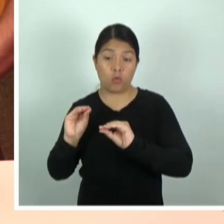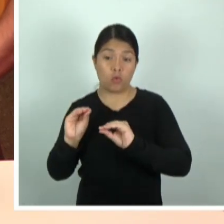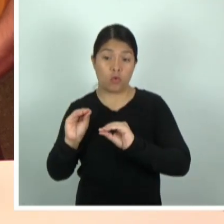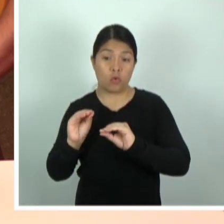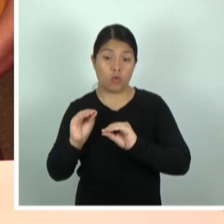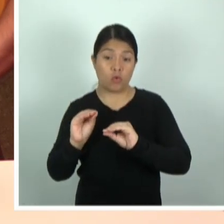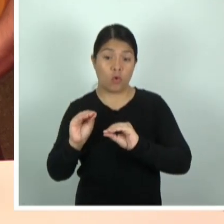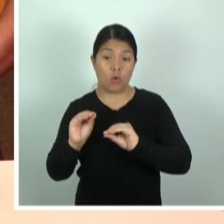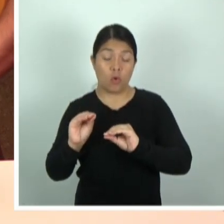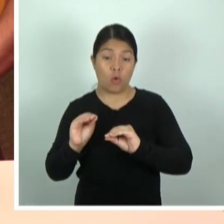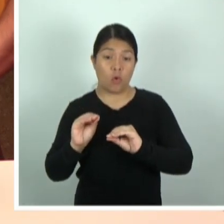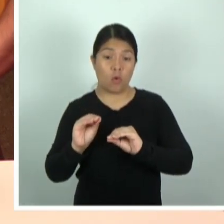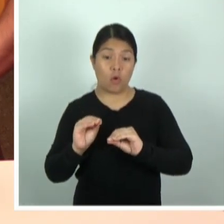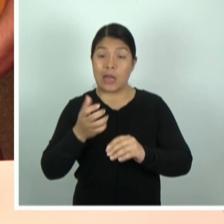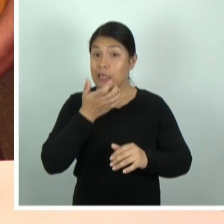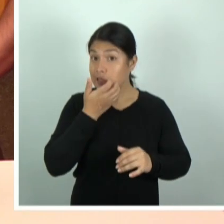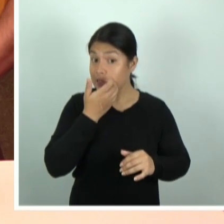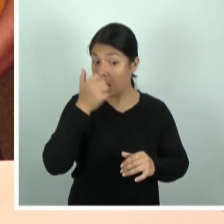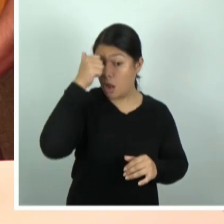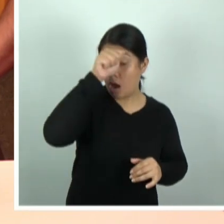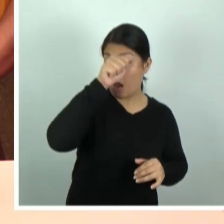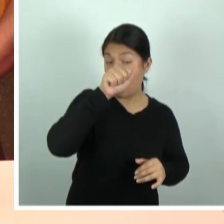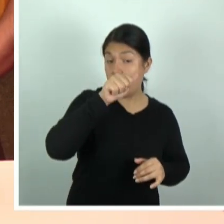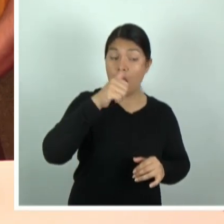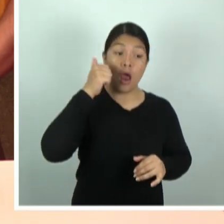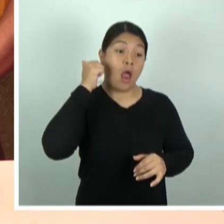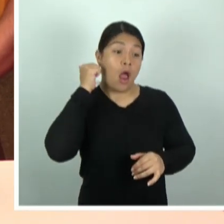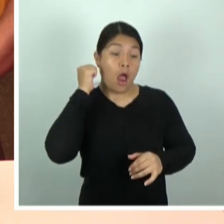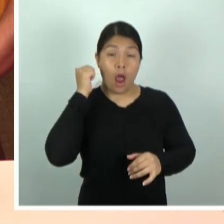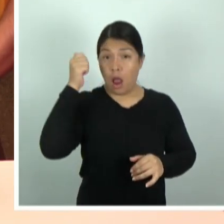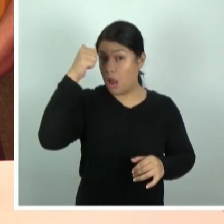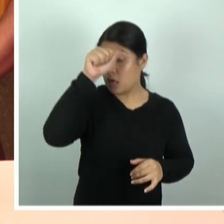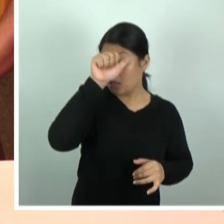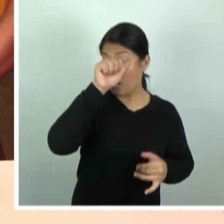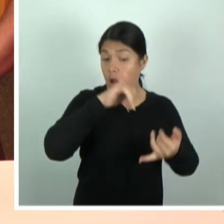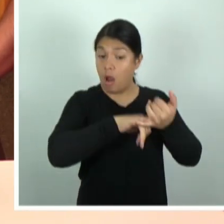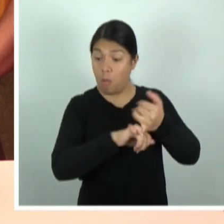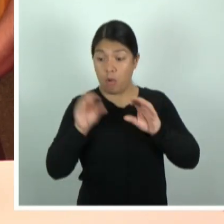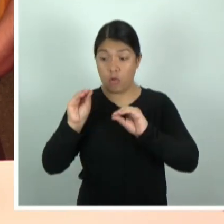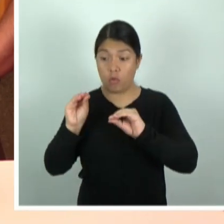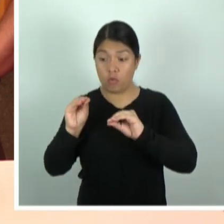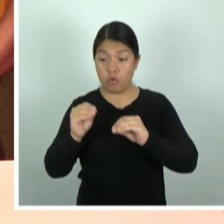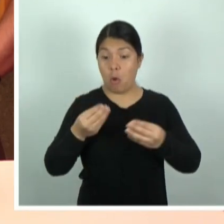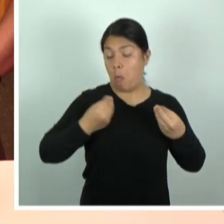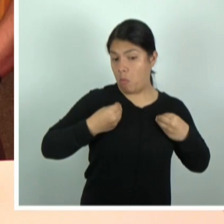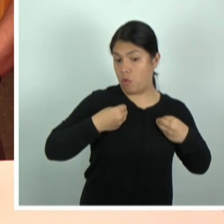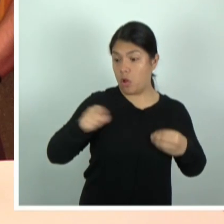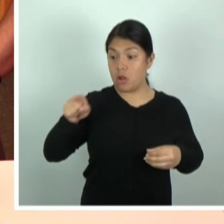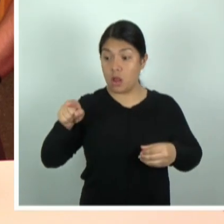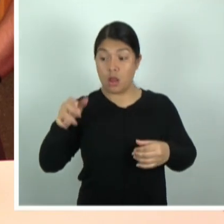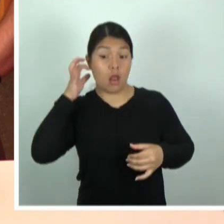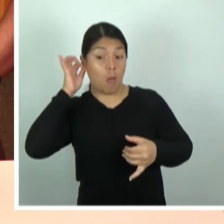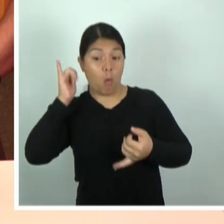muere, o mejor dicho, si el marido vive y ella se une a otro hombre, será llamada